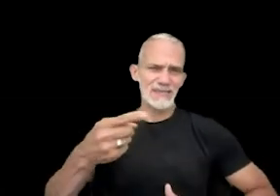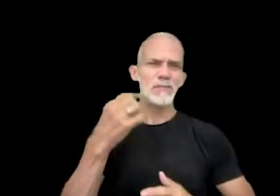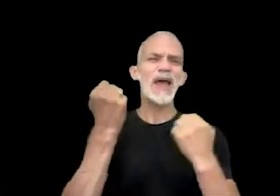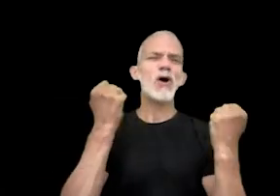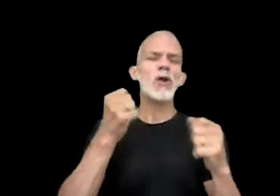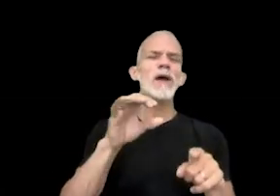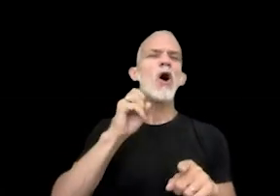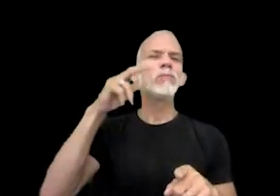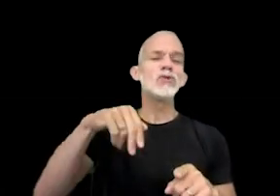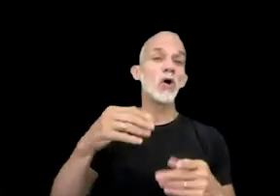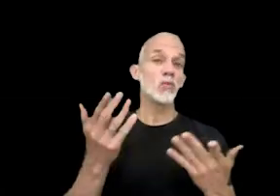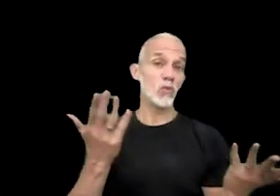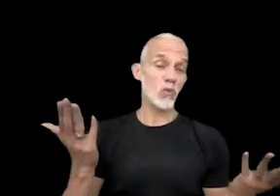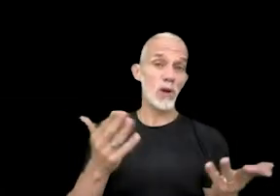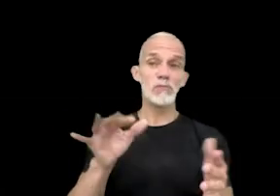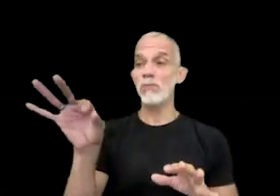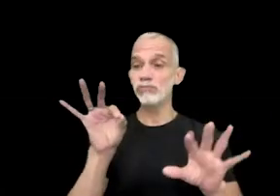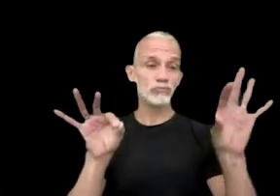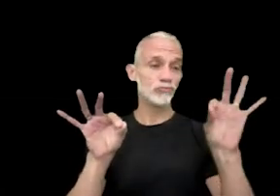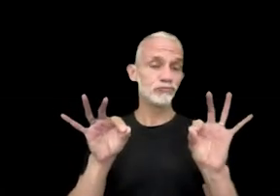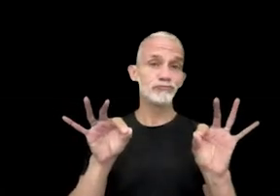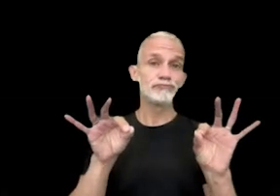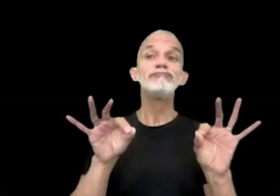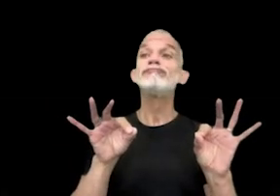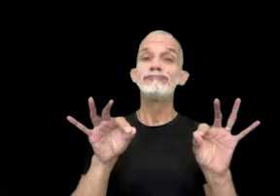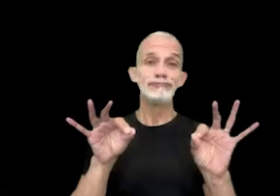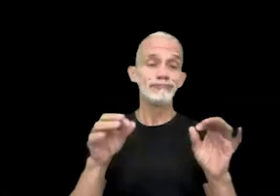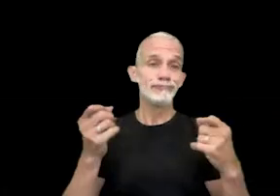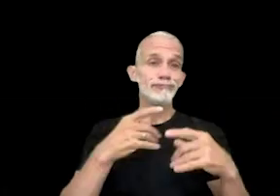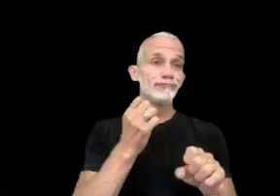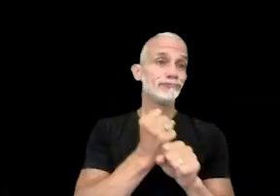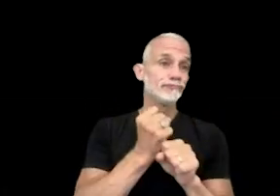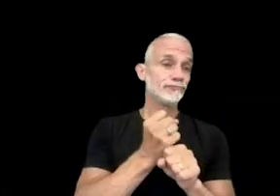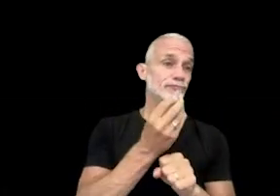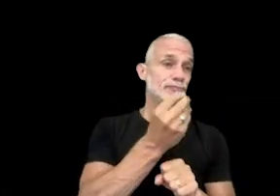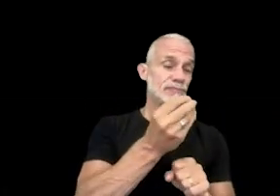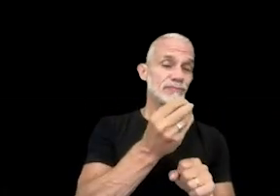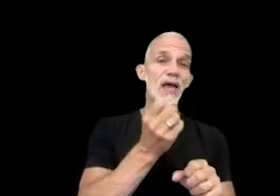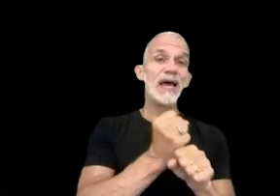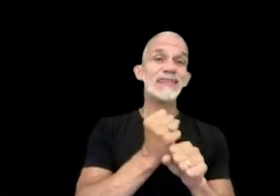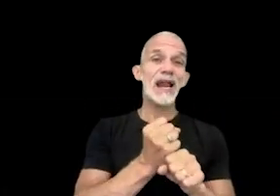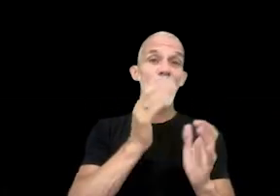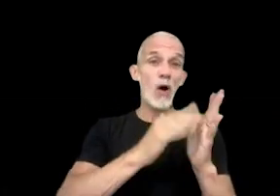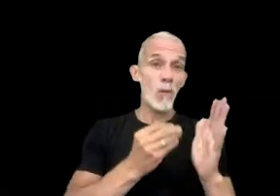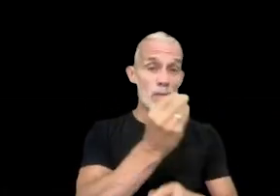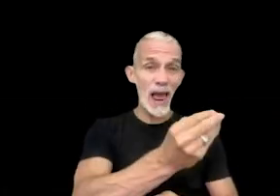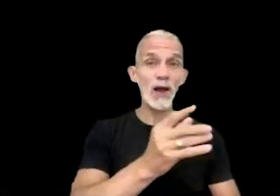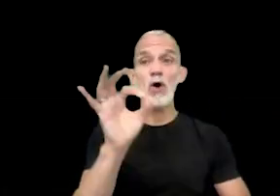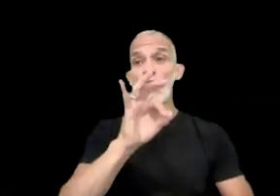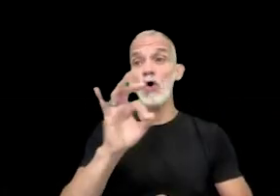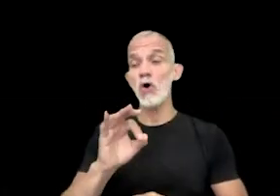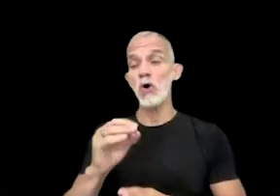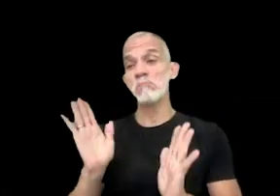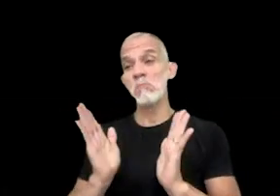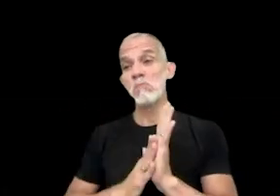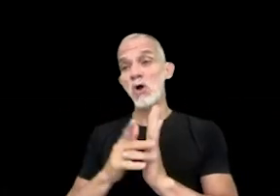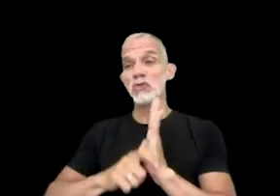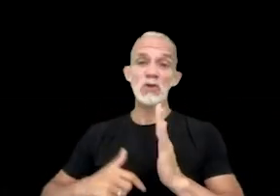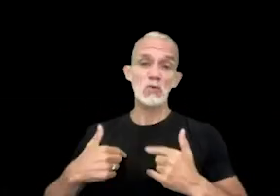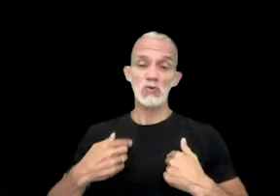de opción sería elegir entre dos opciones, me ofrecen un trabajo en relación de dependencia o decido ser